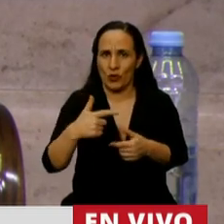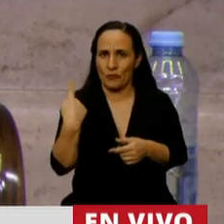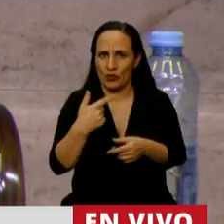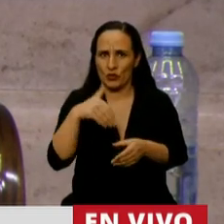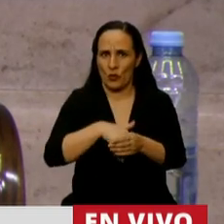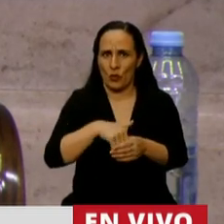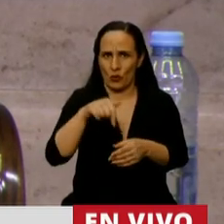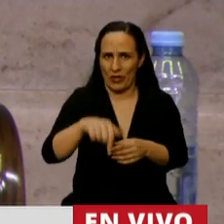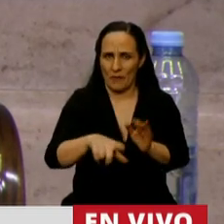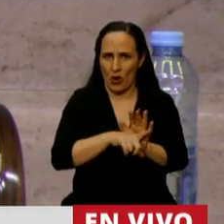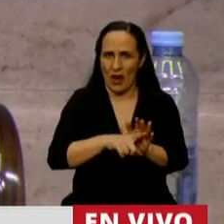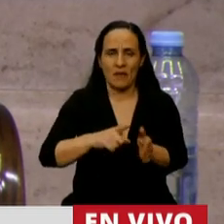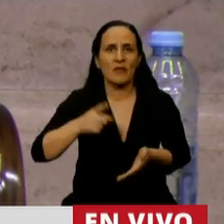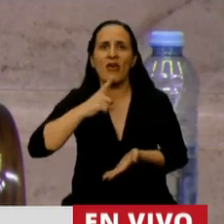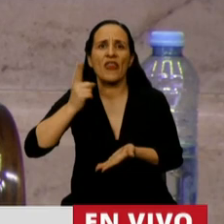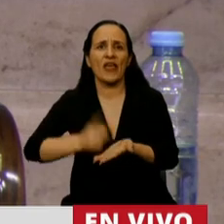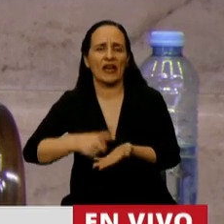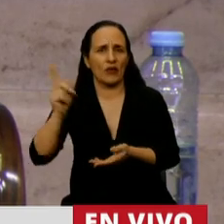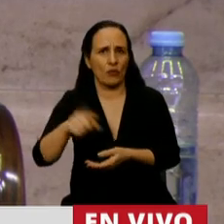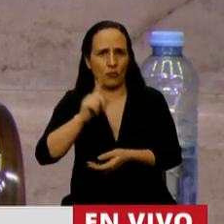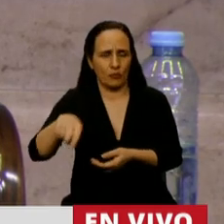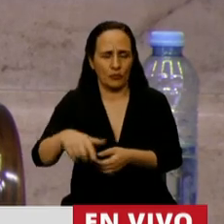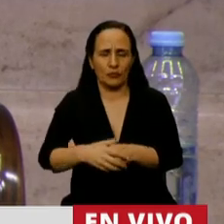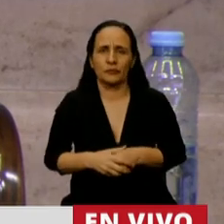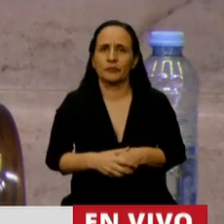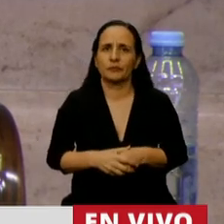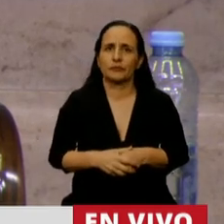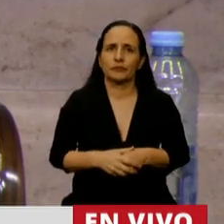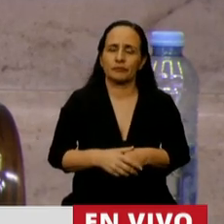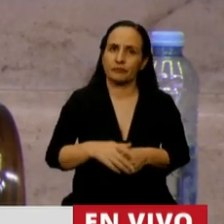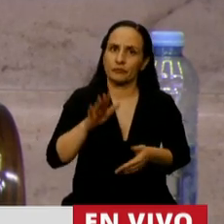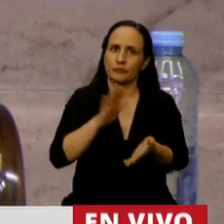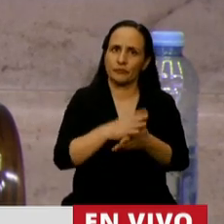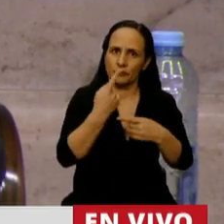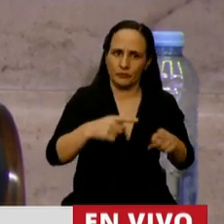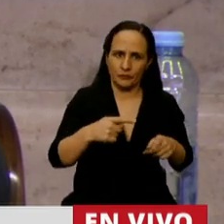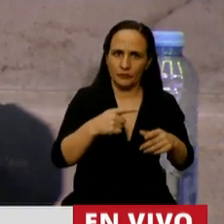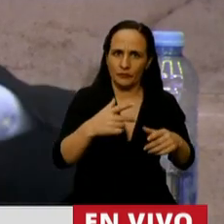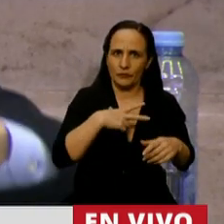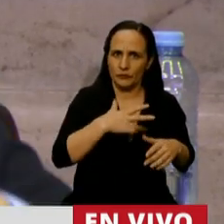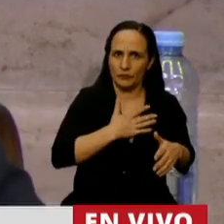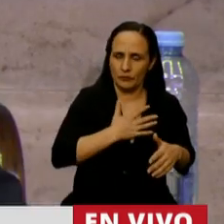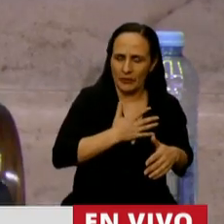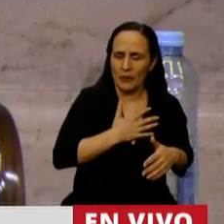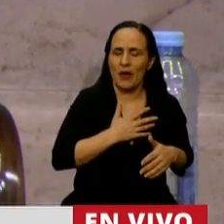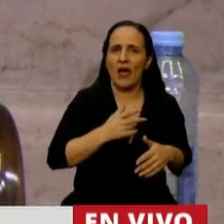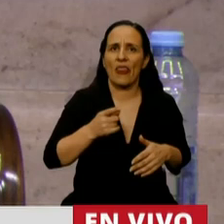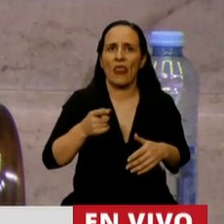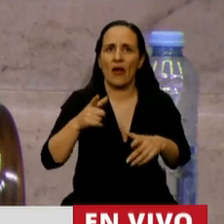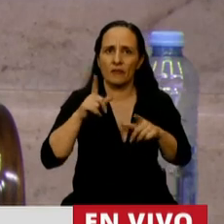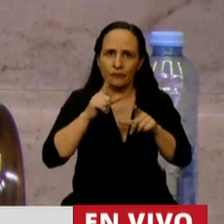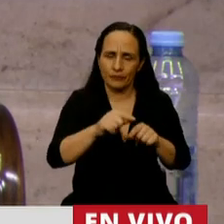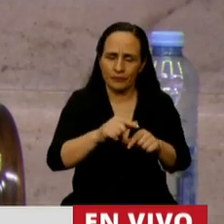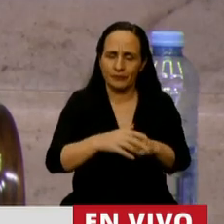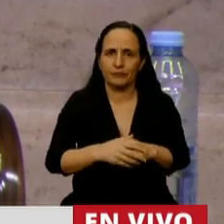por ley acá y por decreto se dejó sin efecto la defensa de la propiedad privada la reforma a la justicia